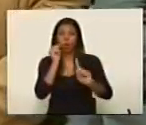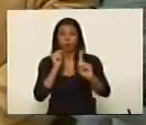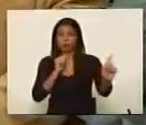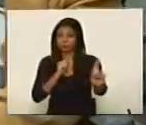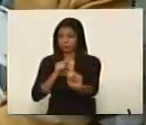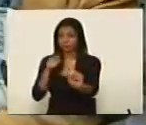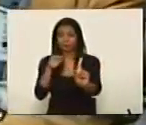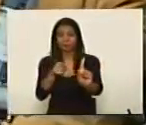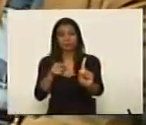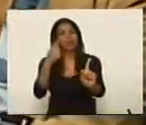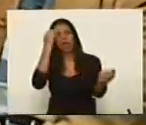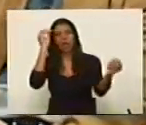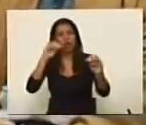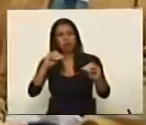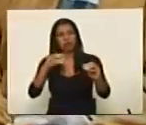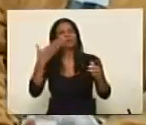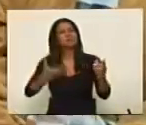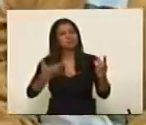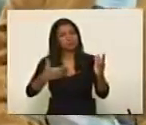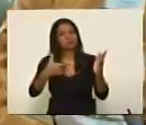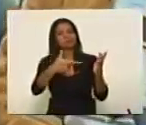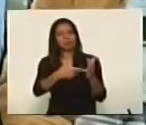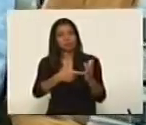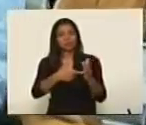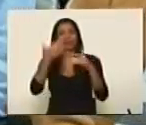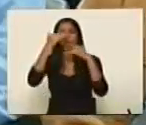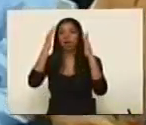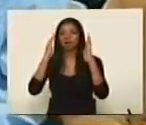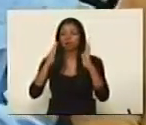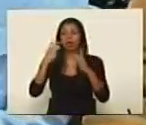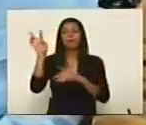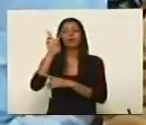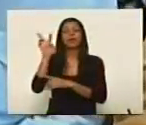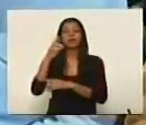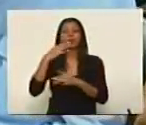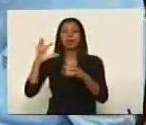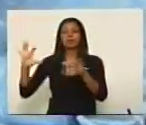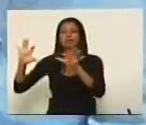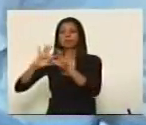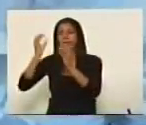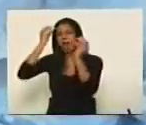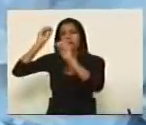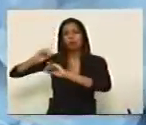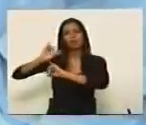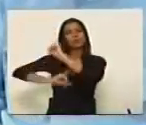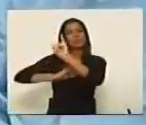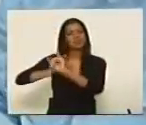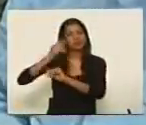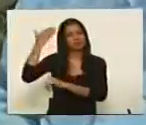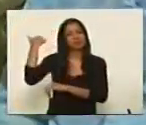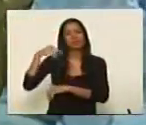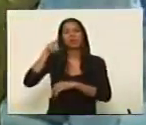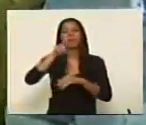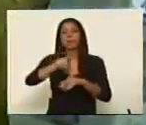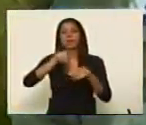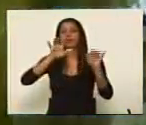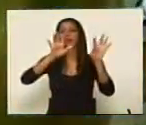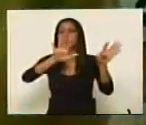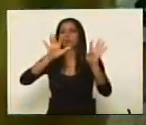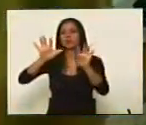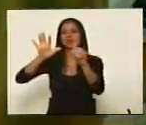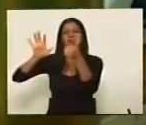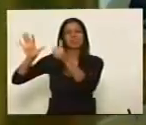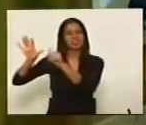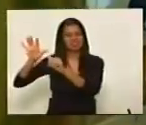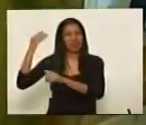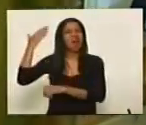intervención consideró que este acuerdo viene a ratificar los términos de adhesión de la República al Acuerdo de Ginebra de 1966, cuyos términos